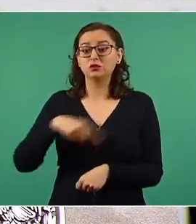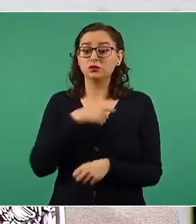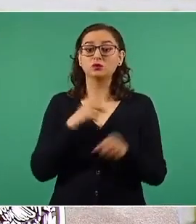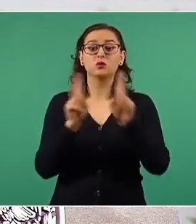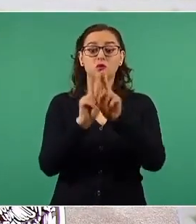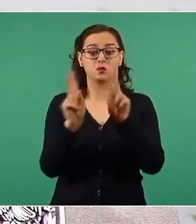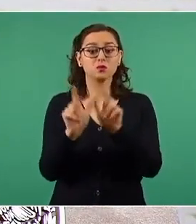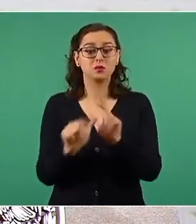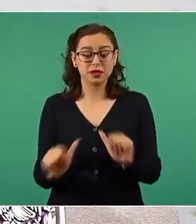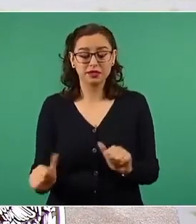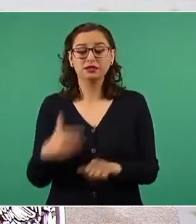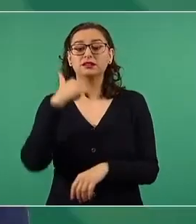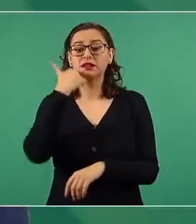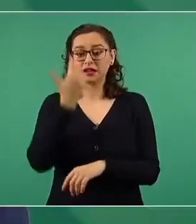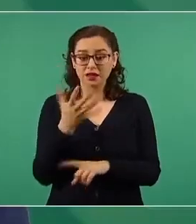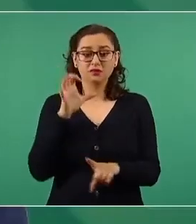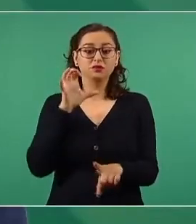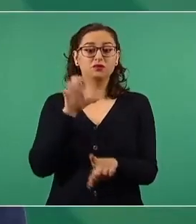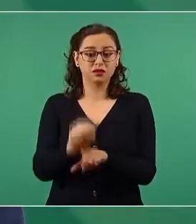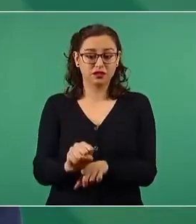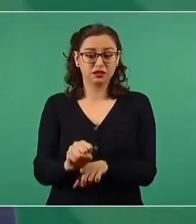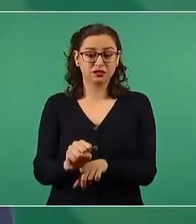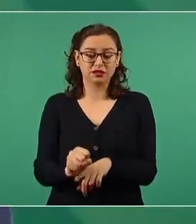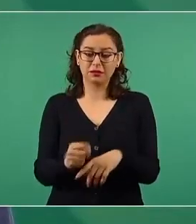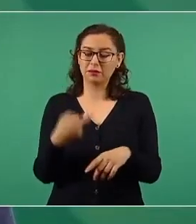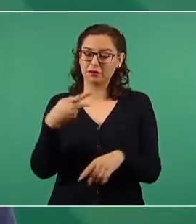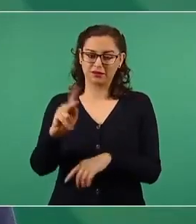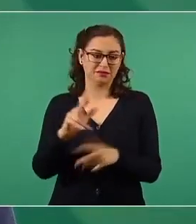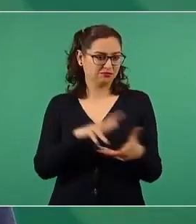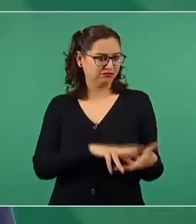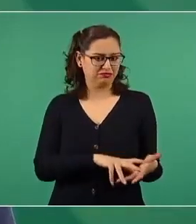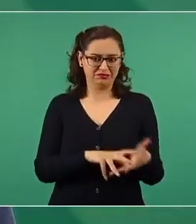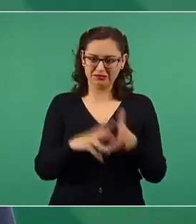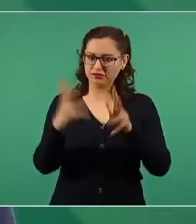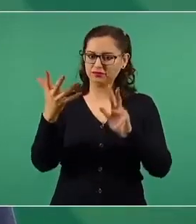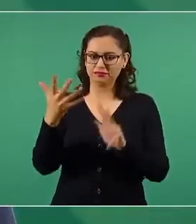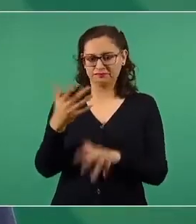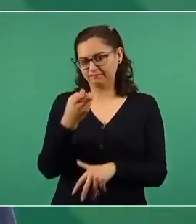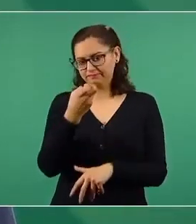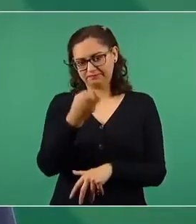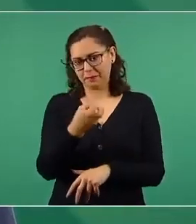porque no es el camino a la violencia,